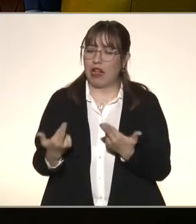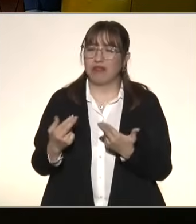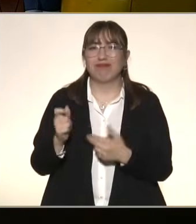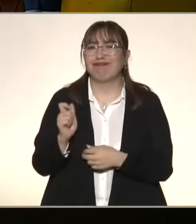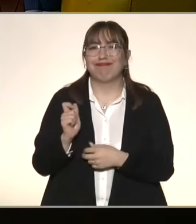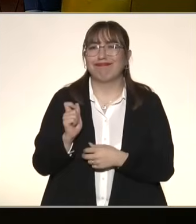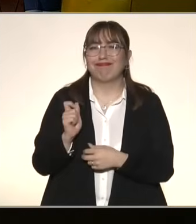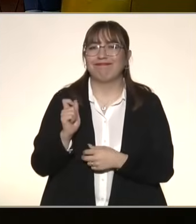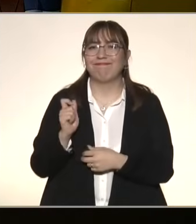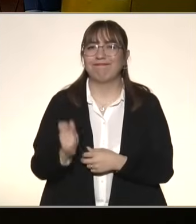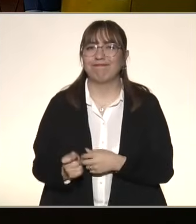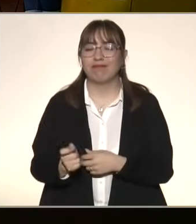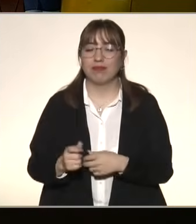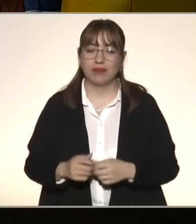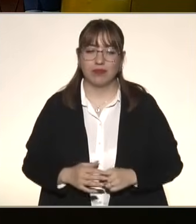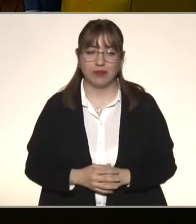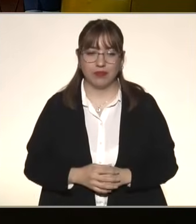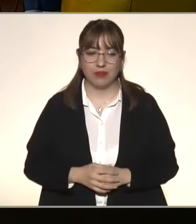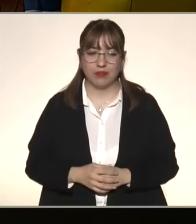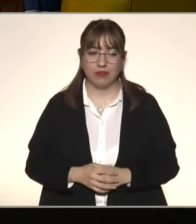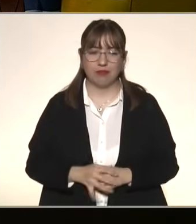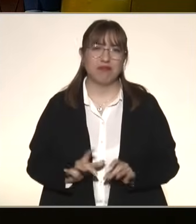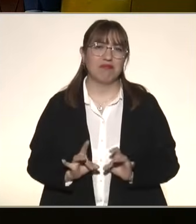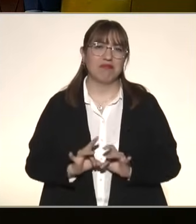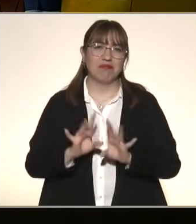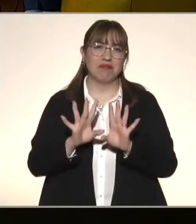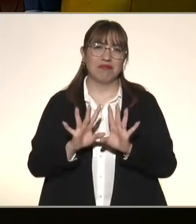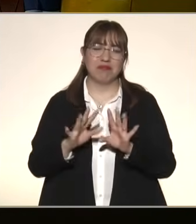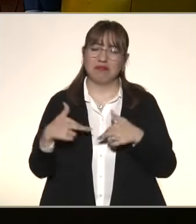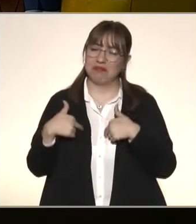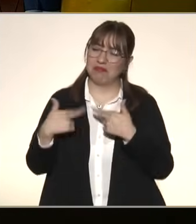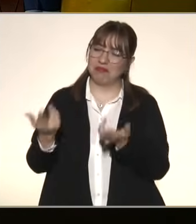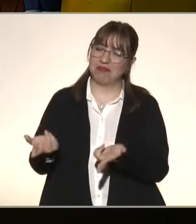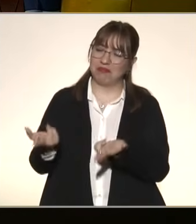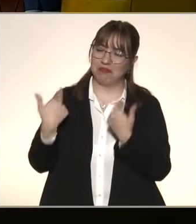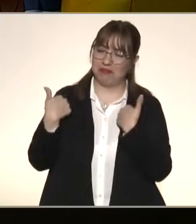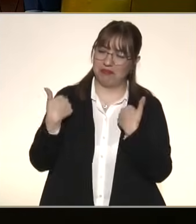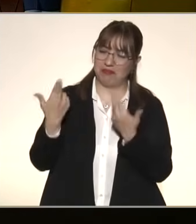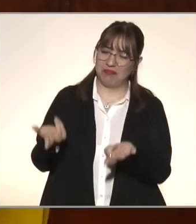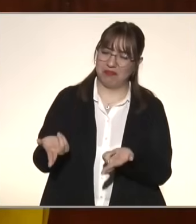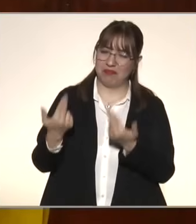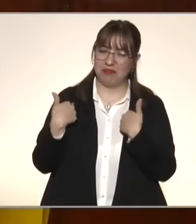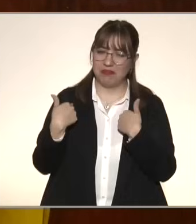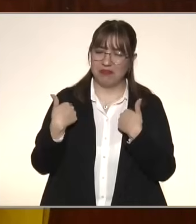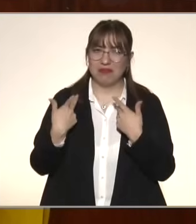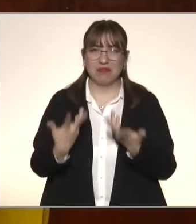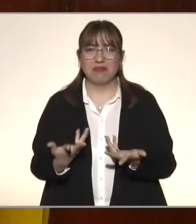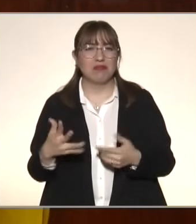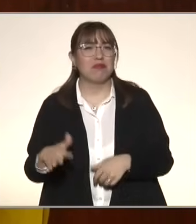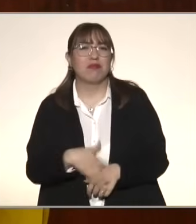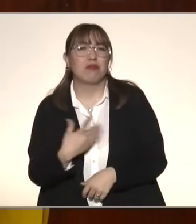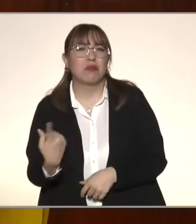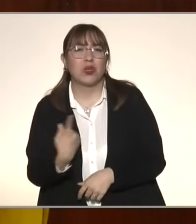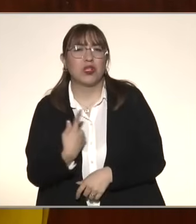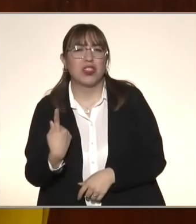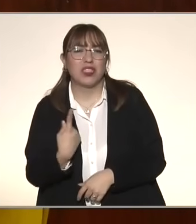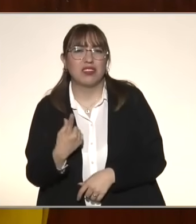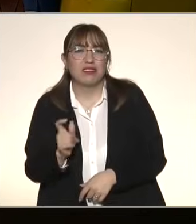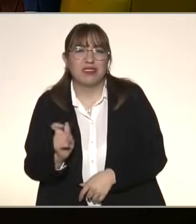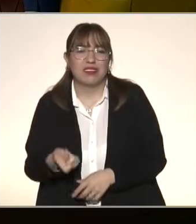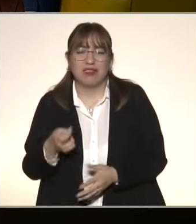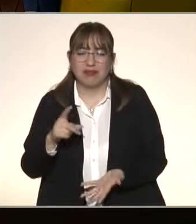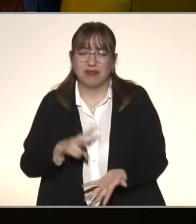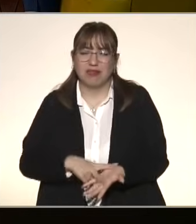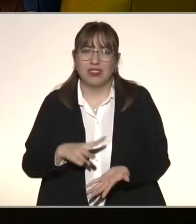esto? ¿Por qué de repente nació esta tradición de darnos regalos, como los que vemos aquí en el centro? O sea,